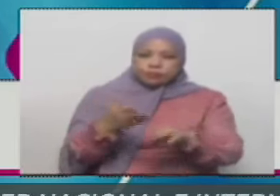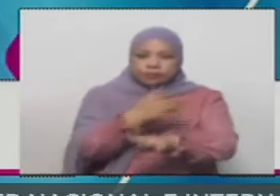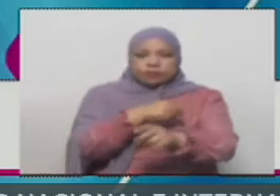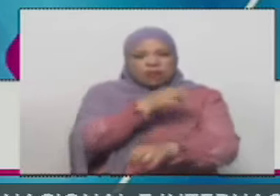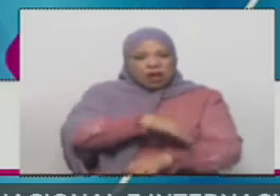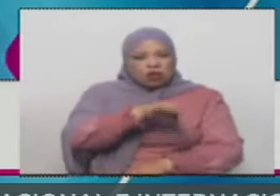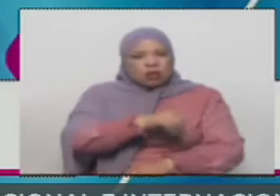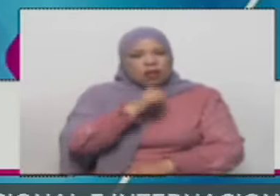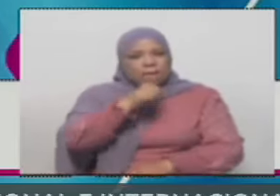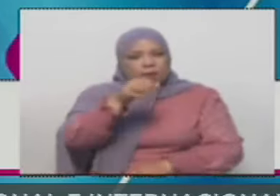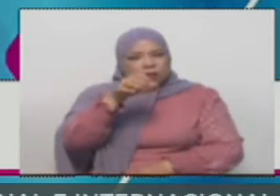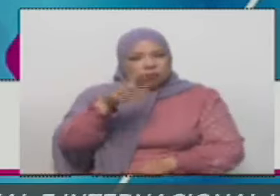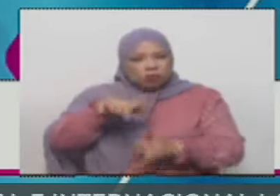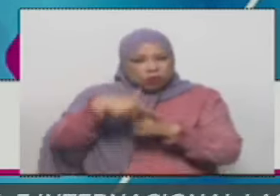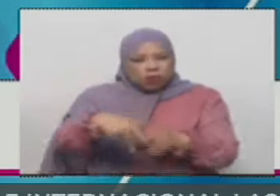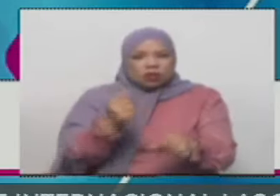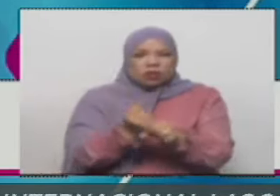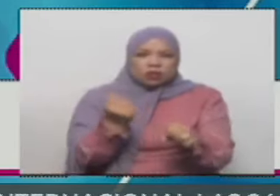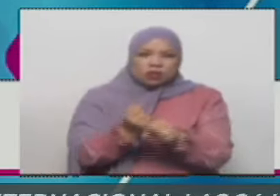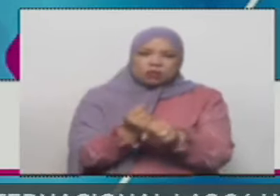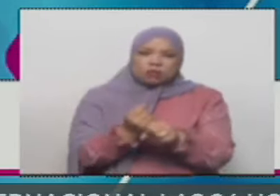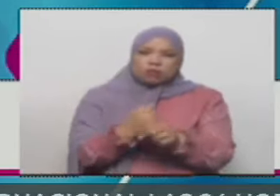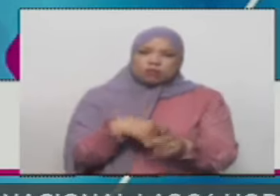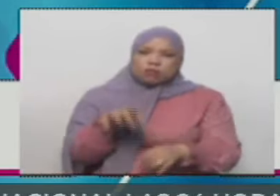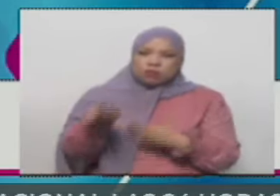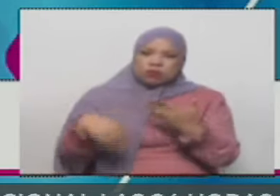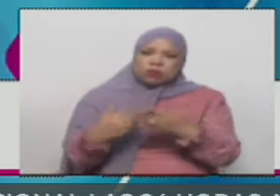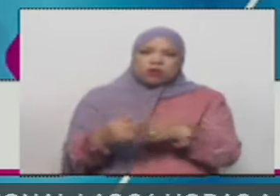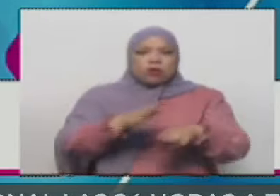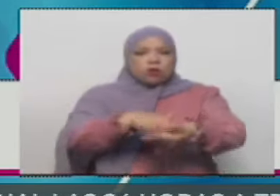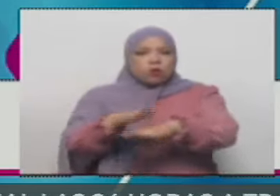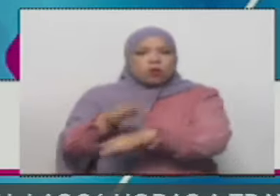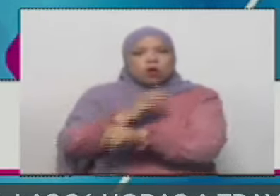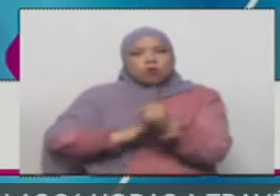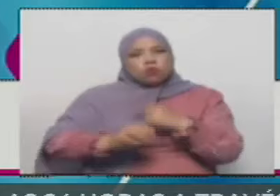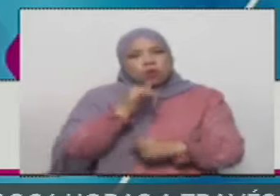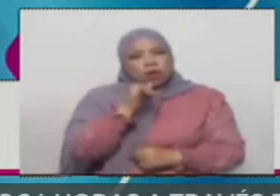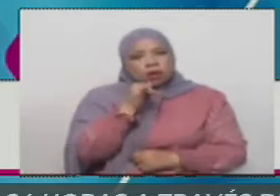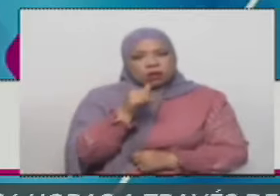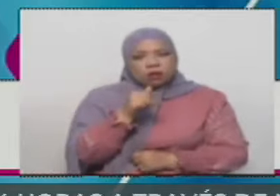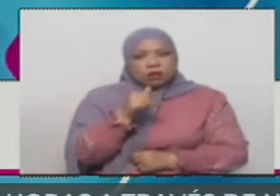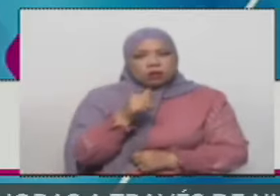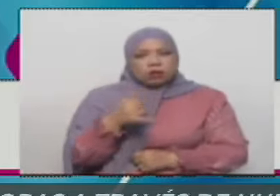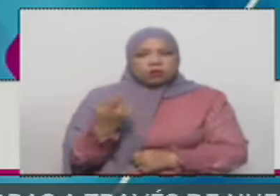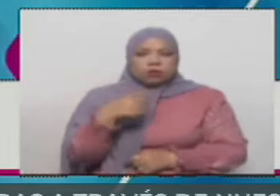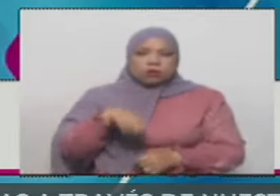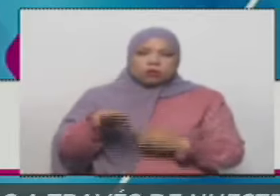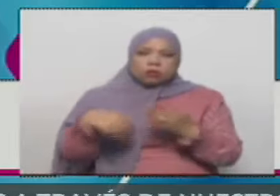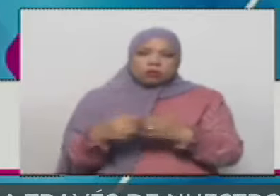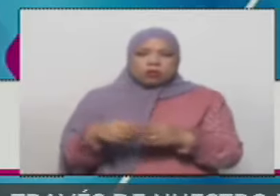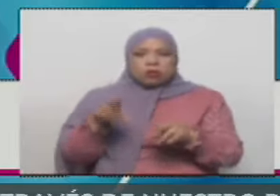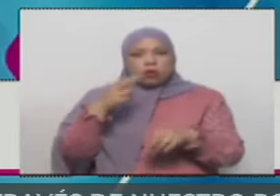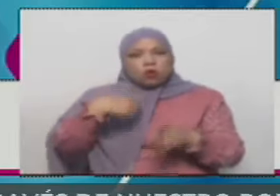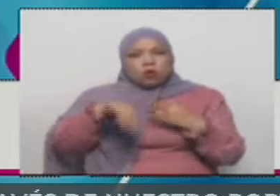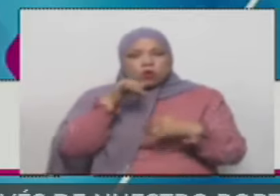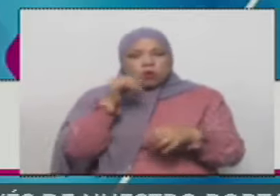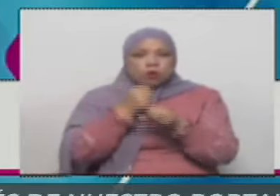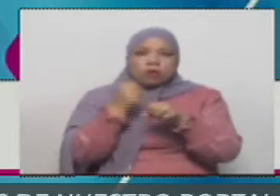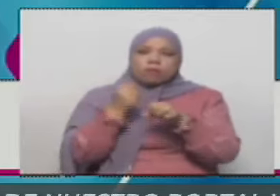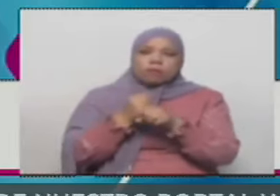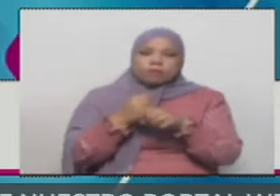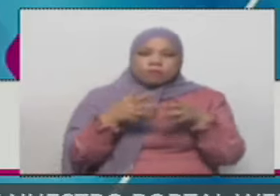antivalores de la decadente llamada cultura de Occidente y del Norte